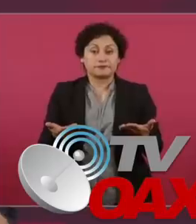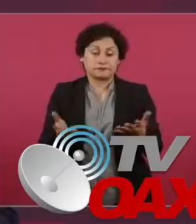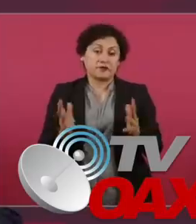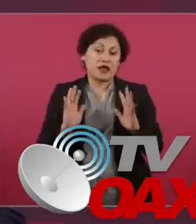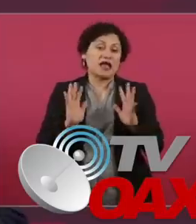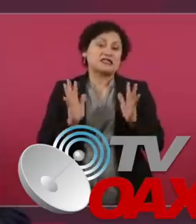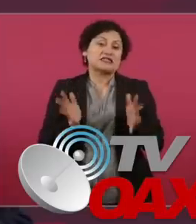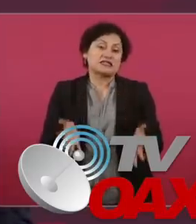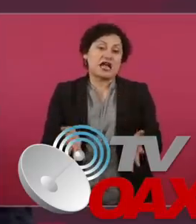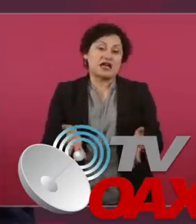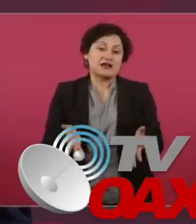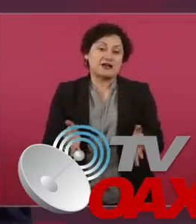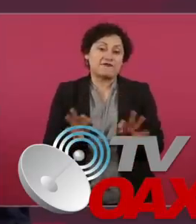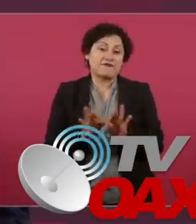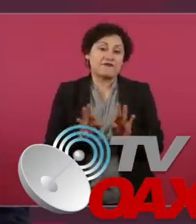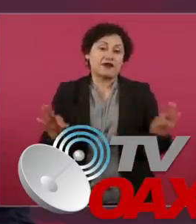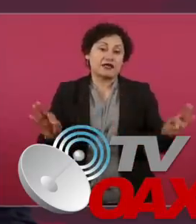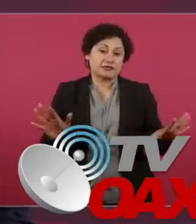bendito